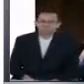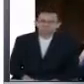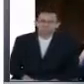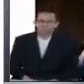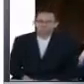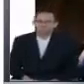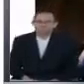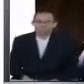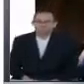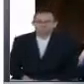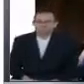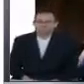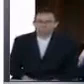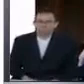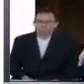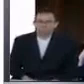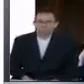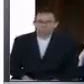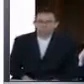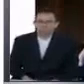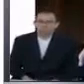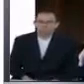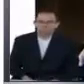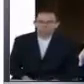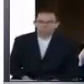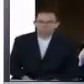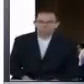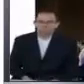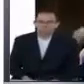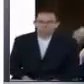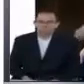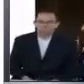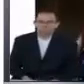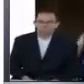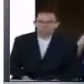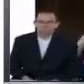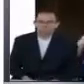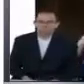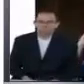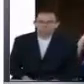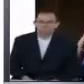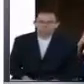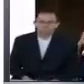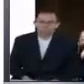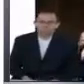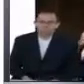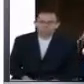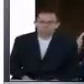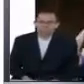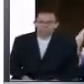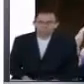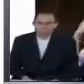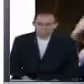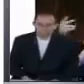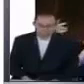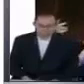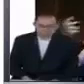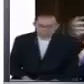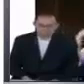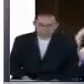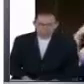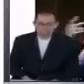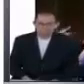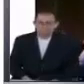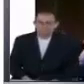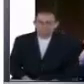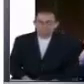Claro que sí. Y murió ya, también por maldiciones generacionales. Maldiciones. Tienes que hablar muy fuerte porque yo